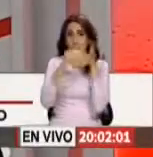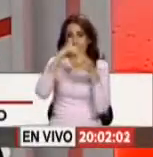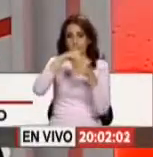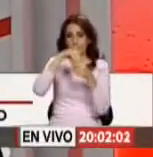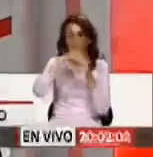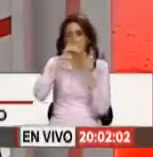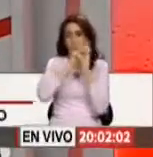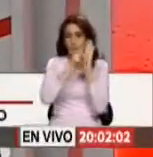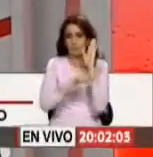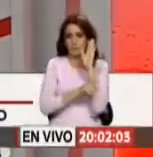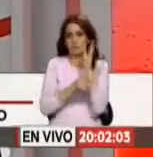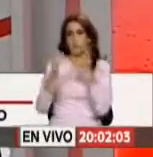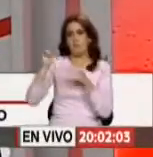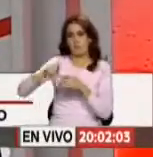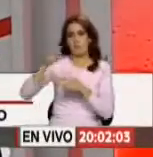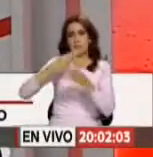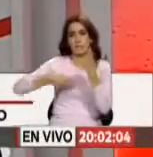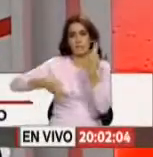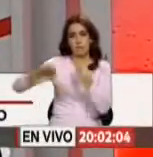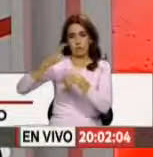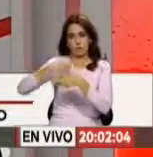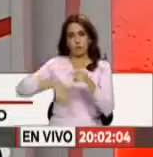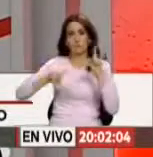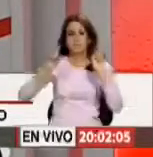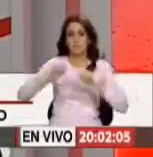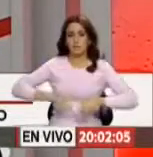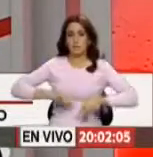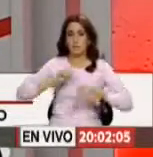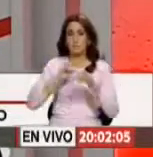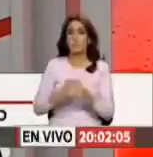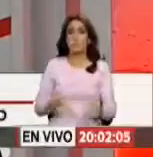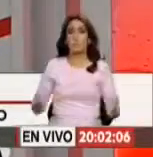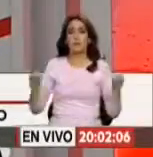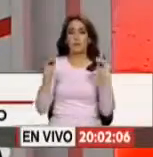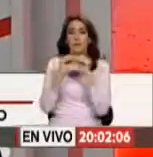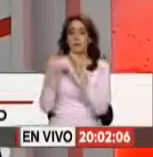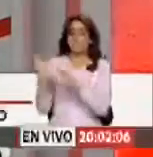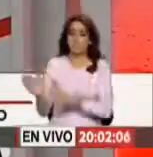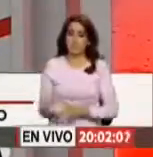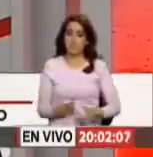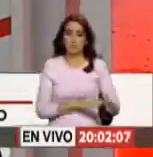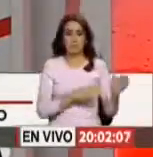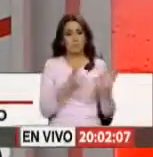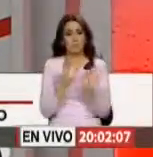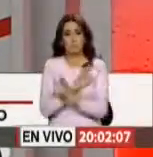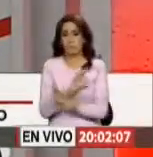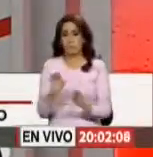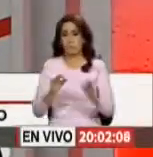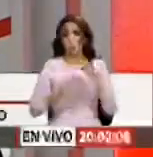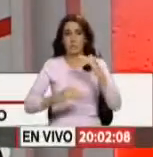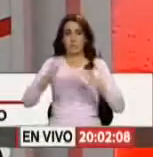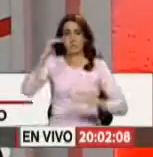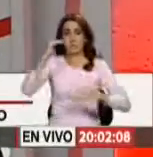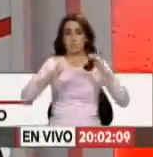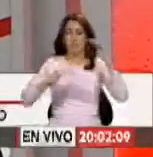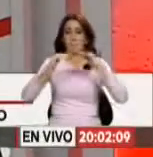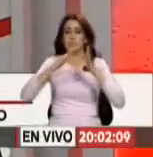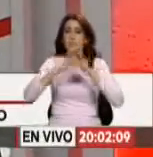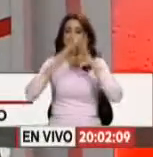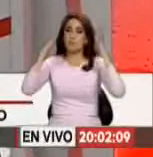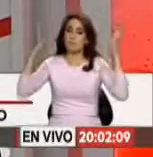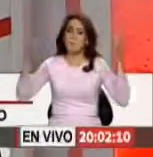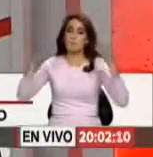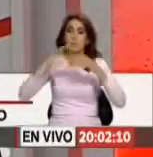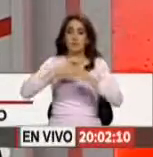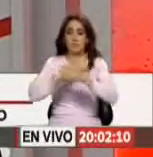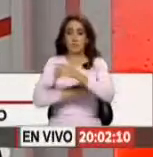que exista negociación política, más aún cuando tenemos un país en el cual no tenemos un bipartidismo fuerte. Existe una gran cantidad